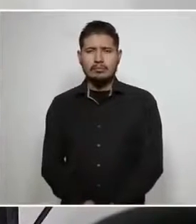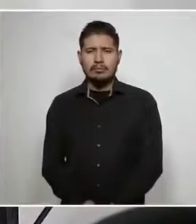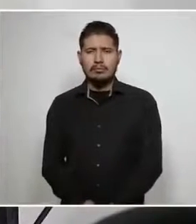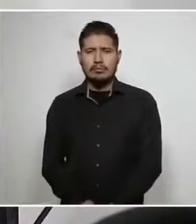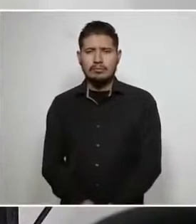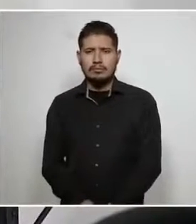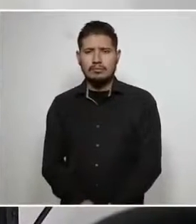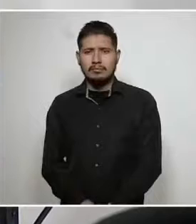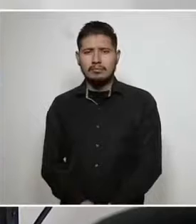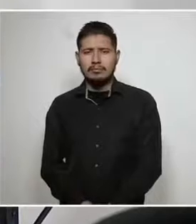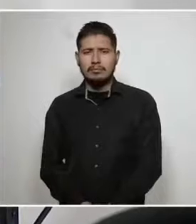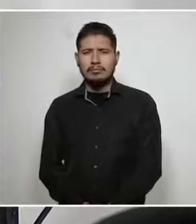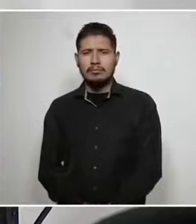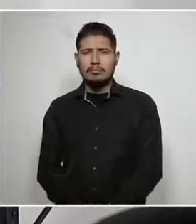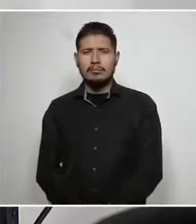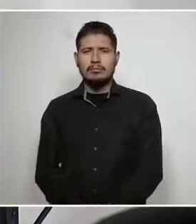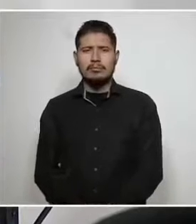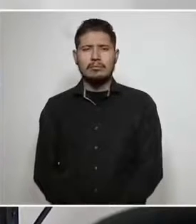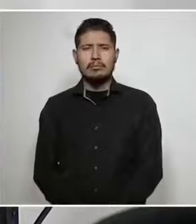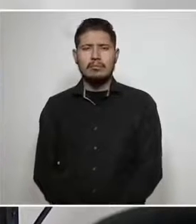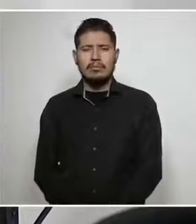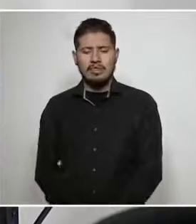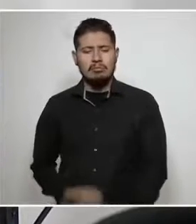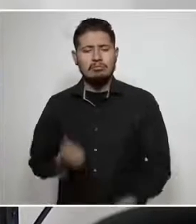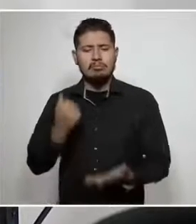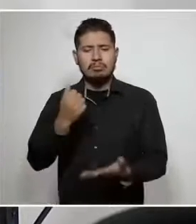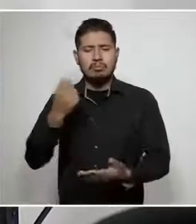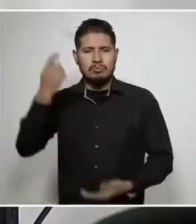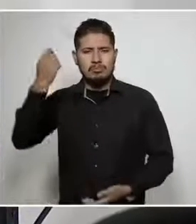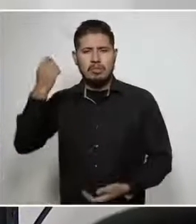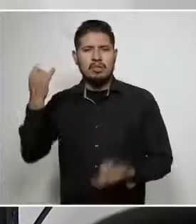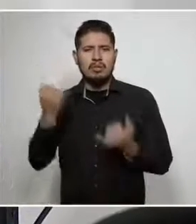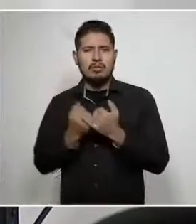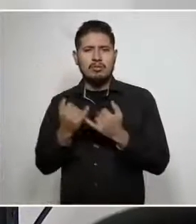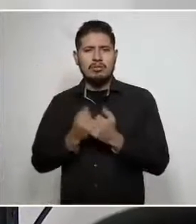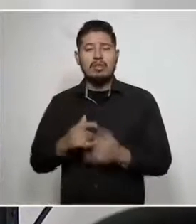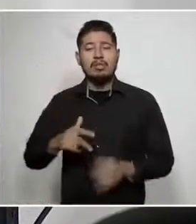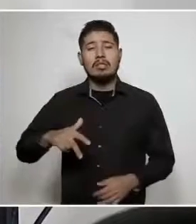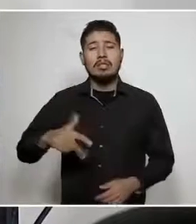Se están entregando pensiones a